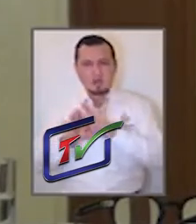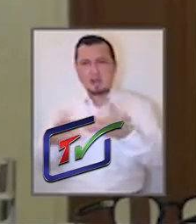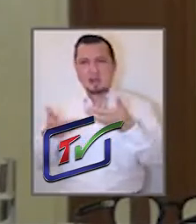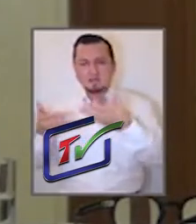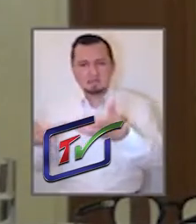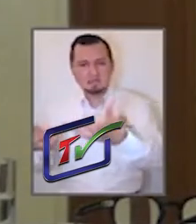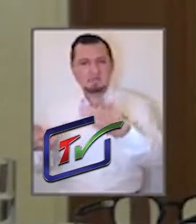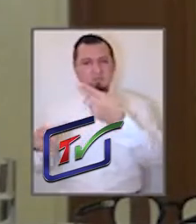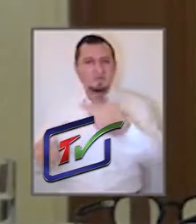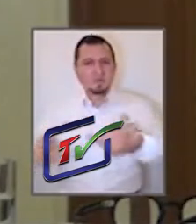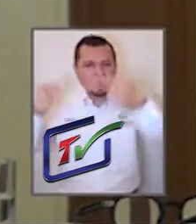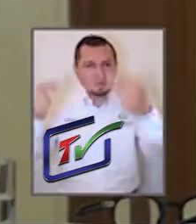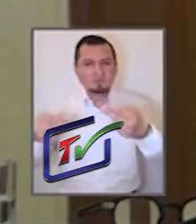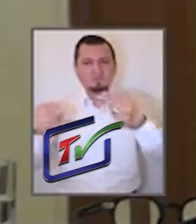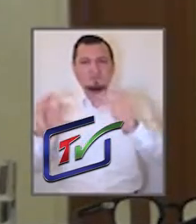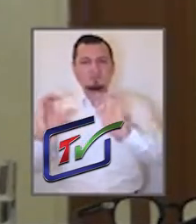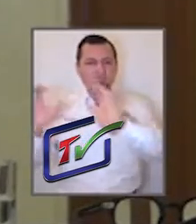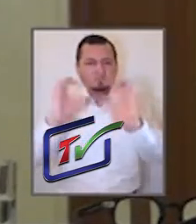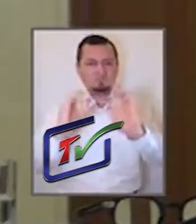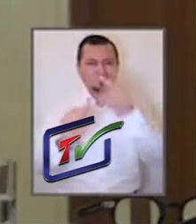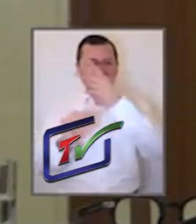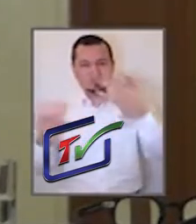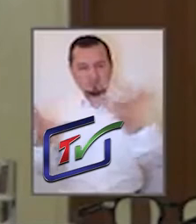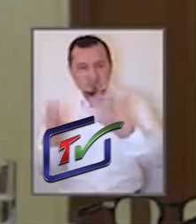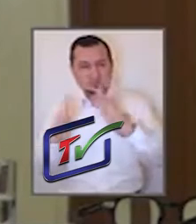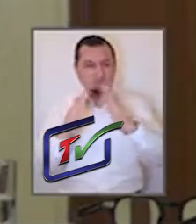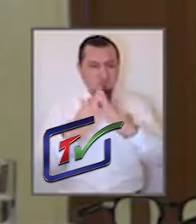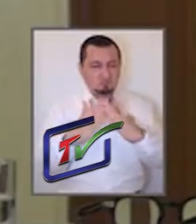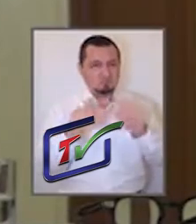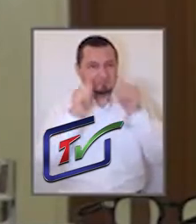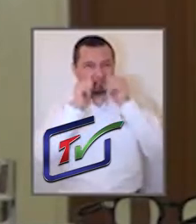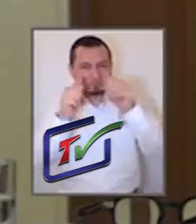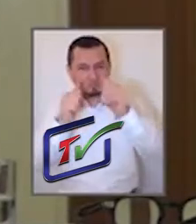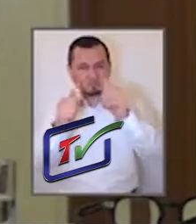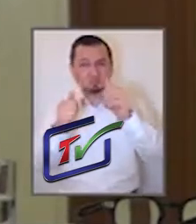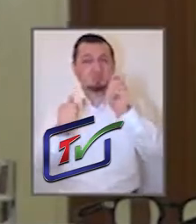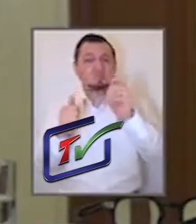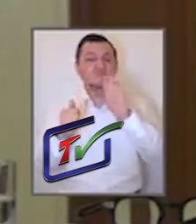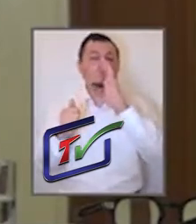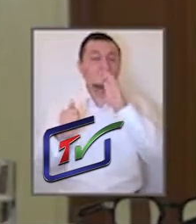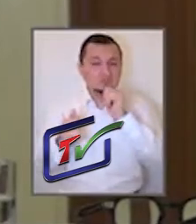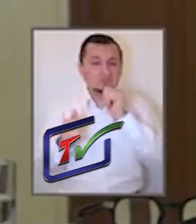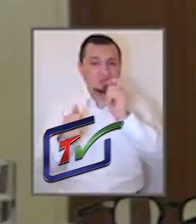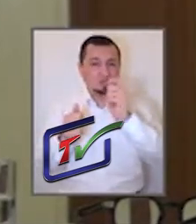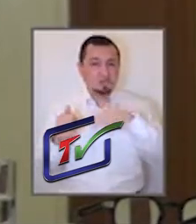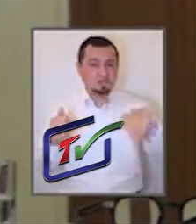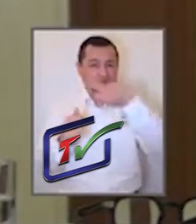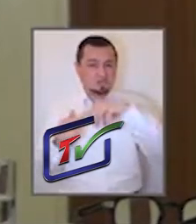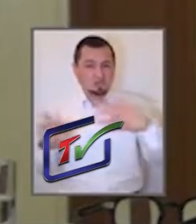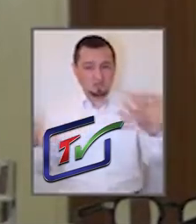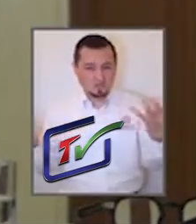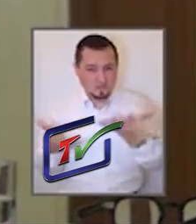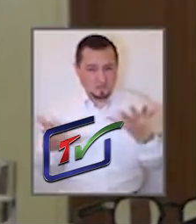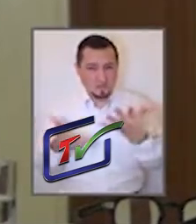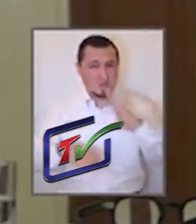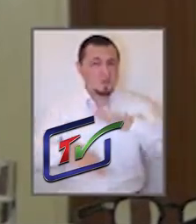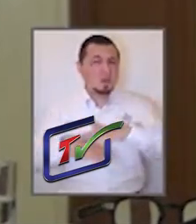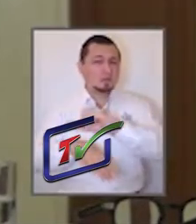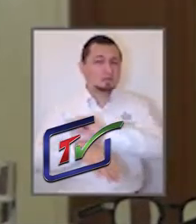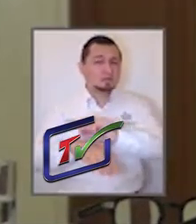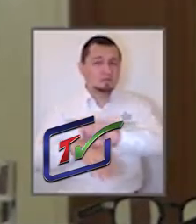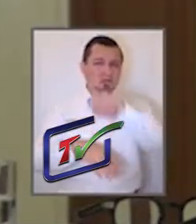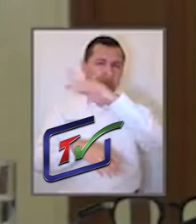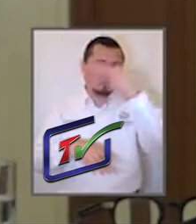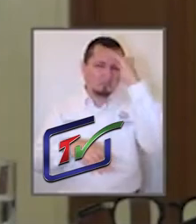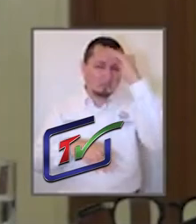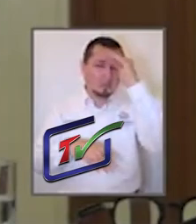la ciudadanía en las calles, en los negocios, en sus casas, etcétera. No podemos